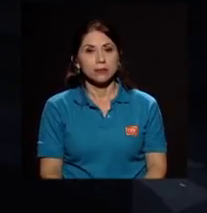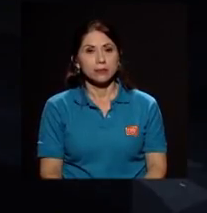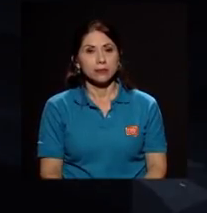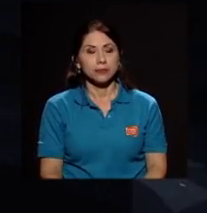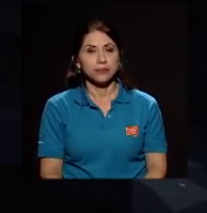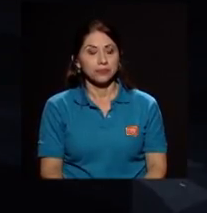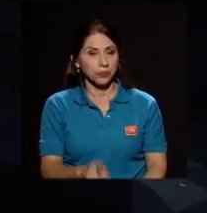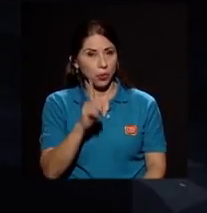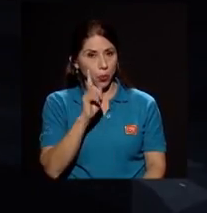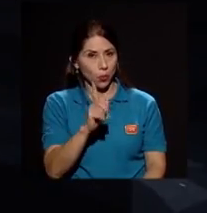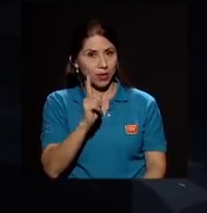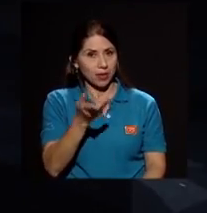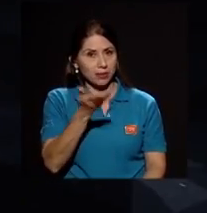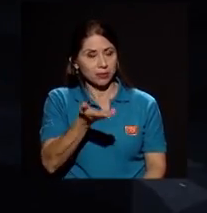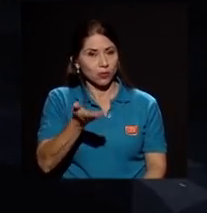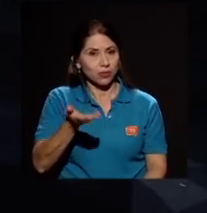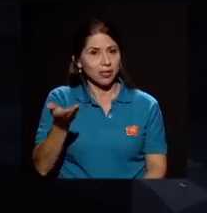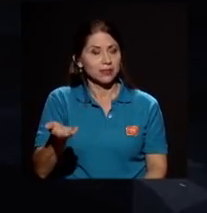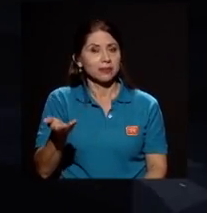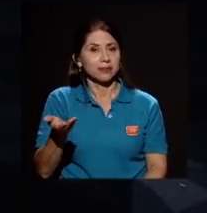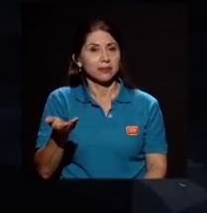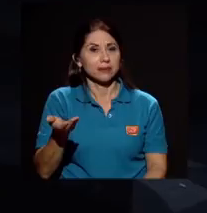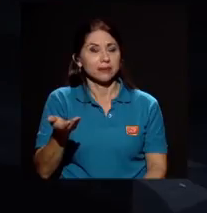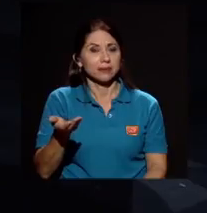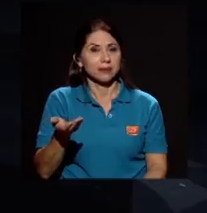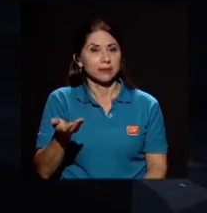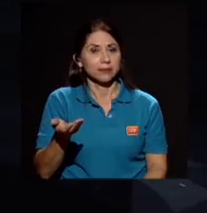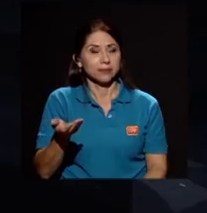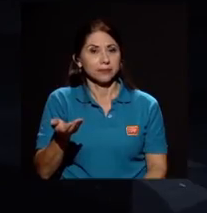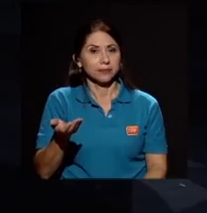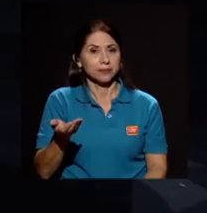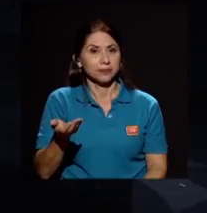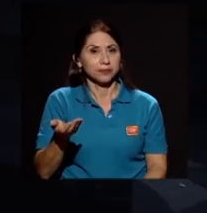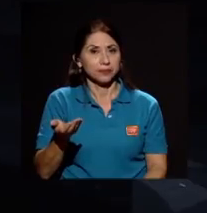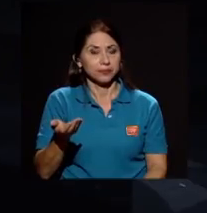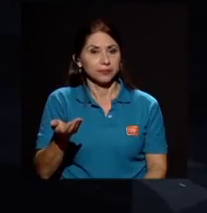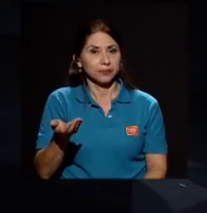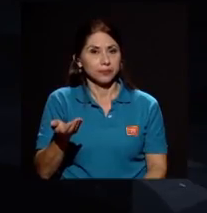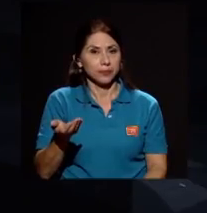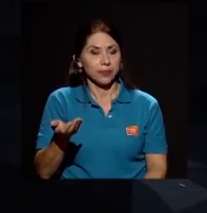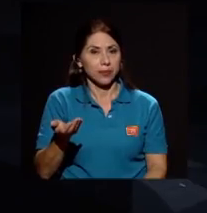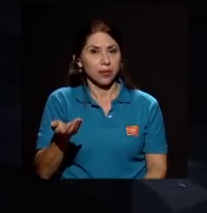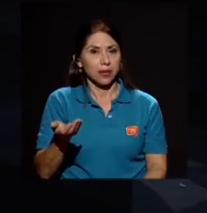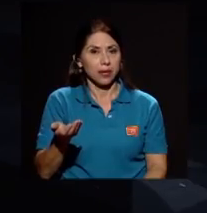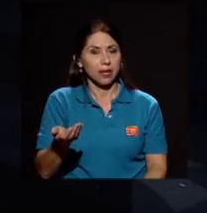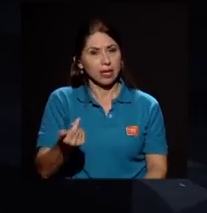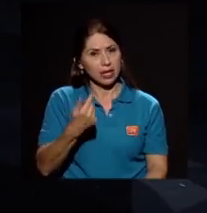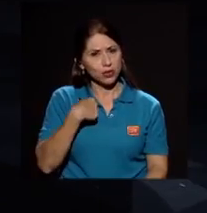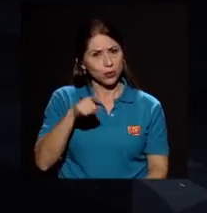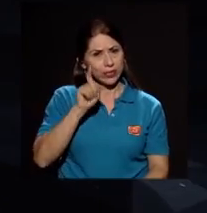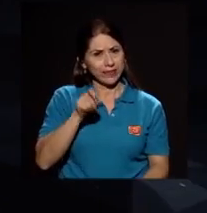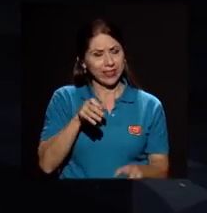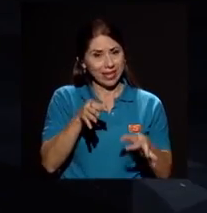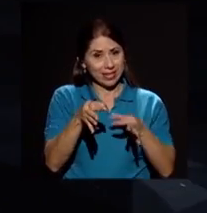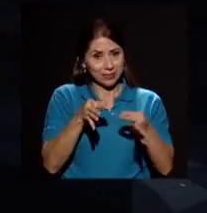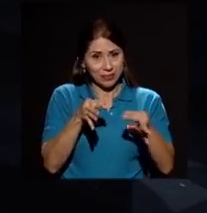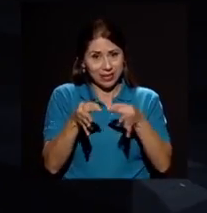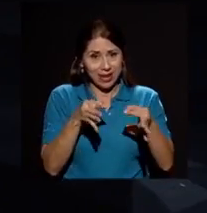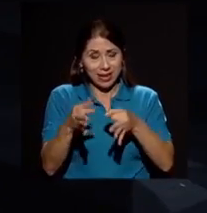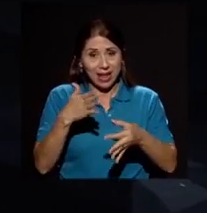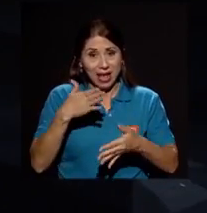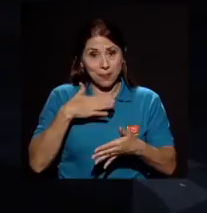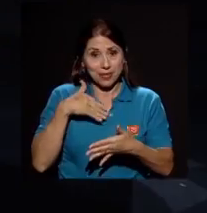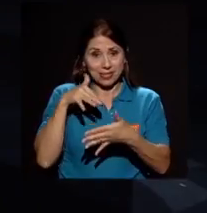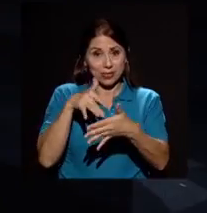una de las cosas qué yo tenía que explicarle a mis estudiantes de